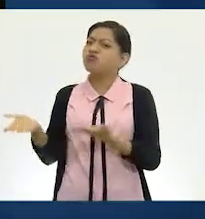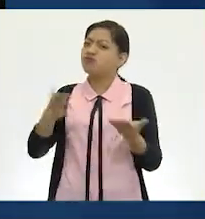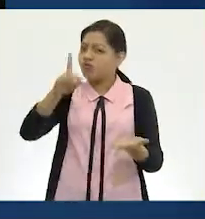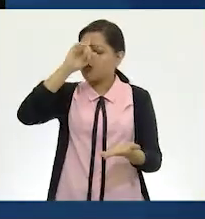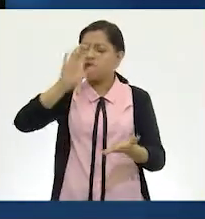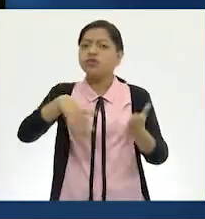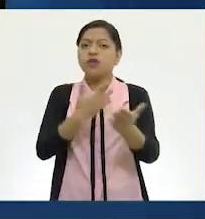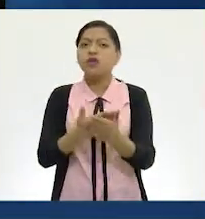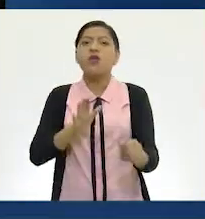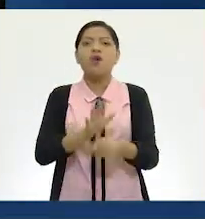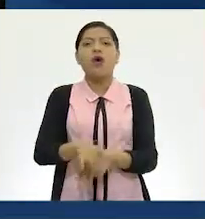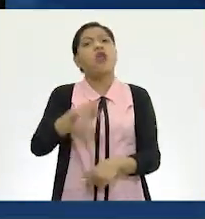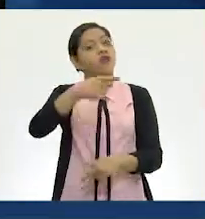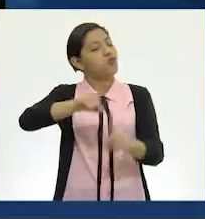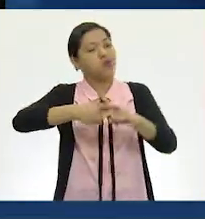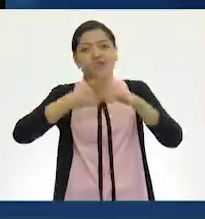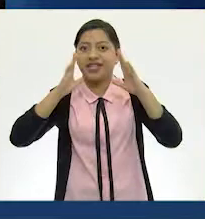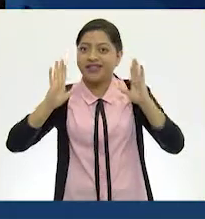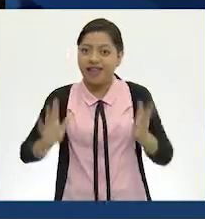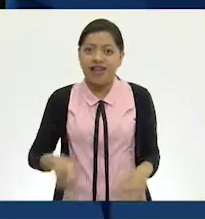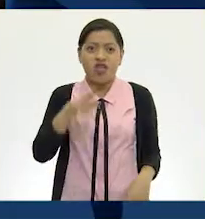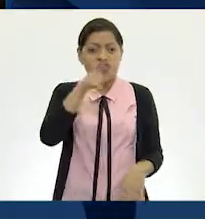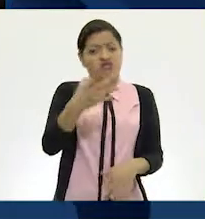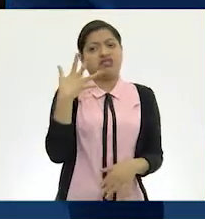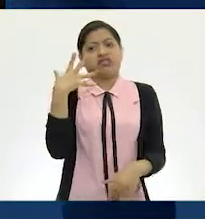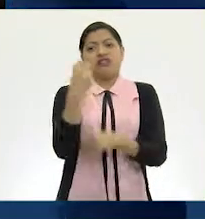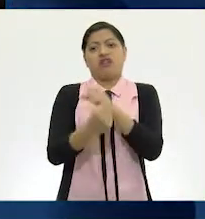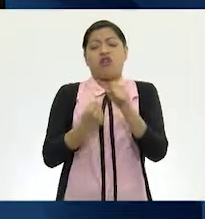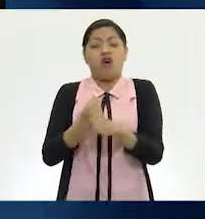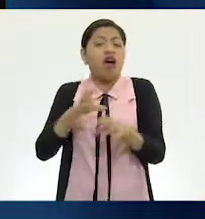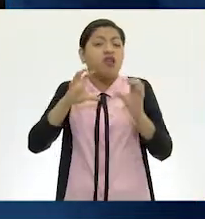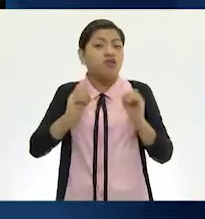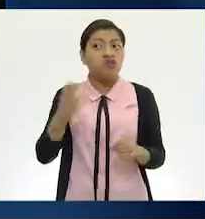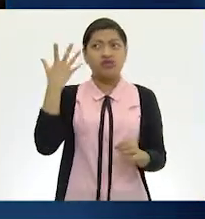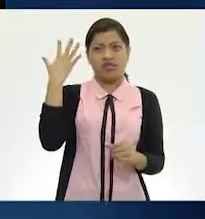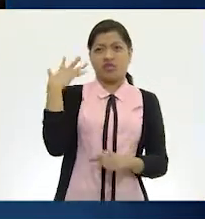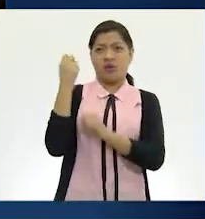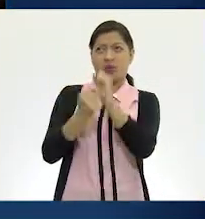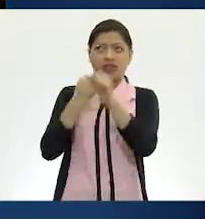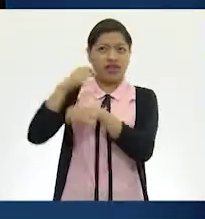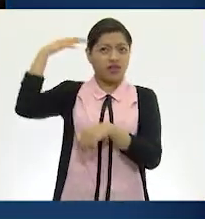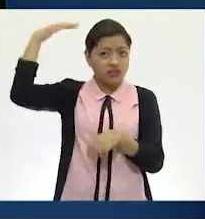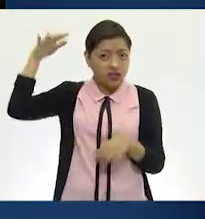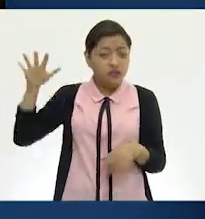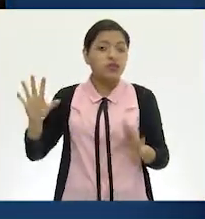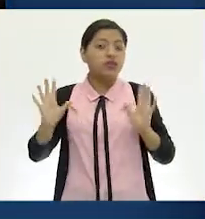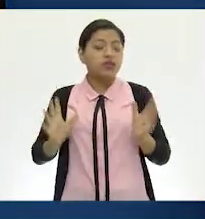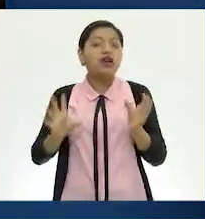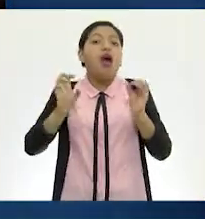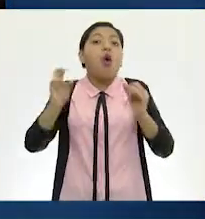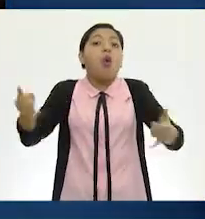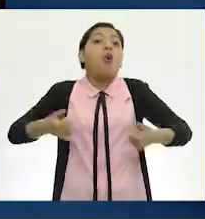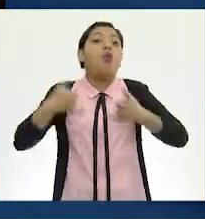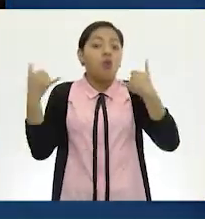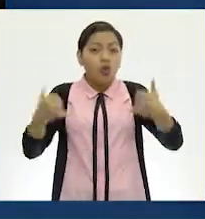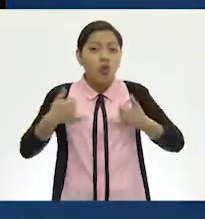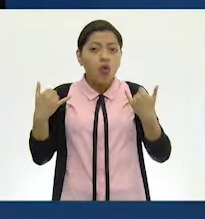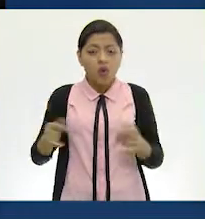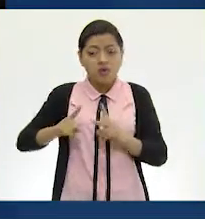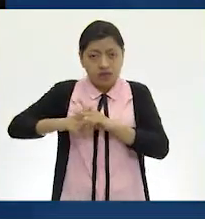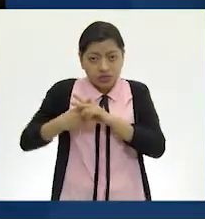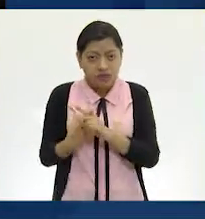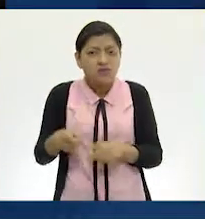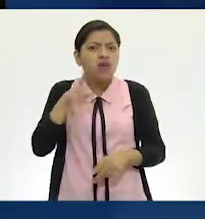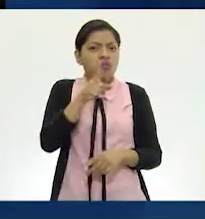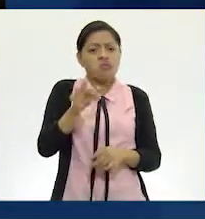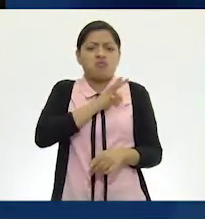ya. Así tengan 5 años, tengan 50 años, bueno, en particular los adolescentes que inicien. Siempre hay